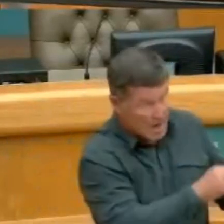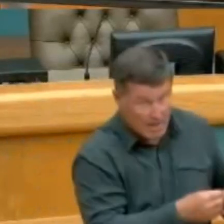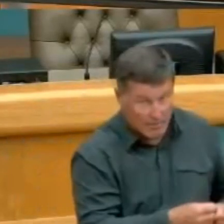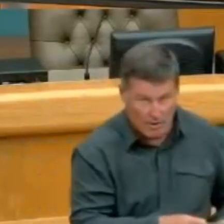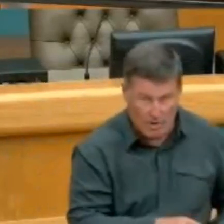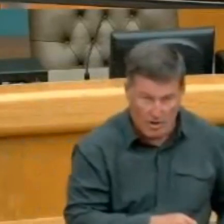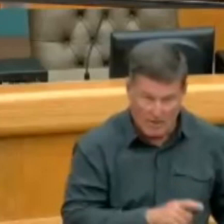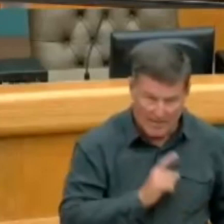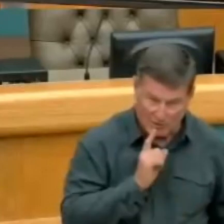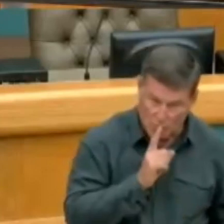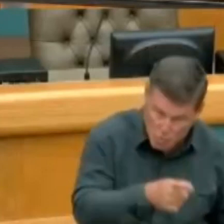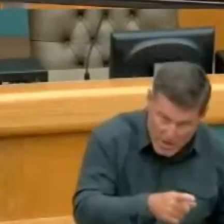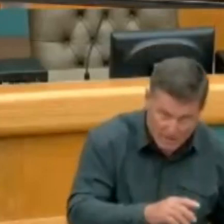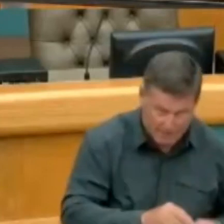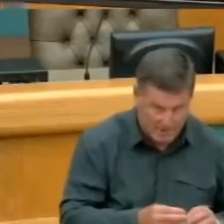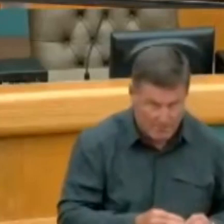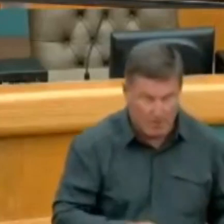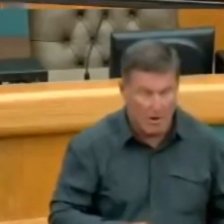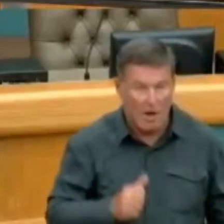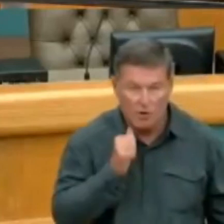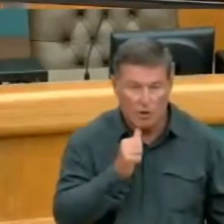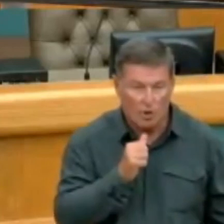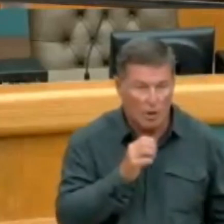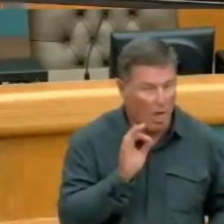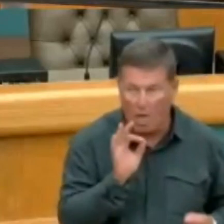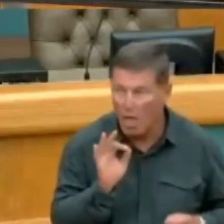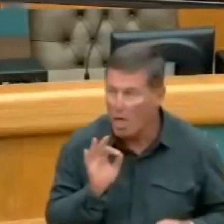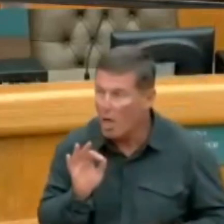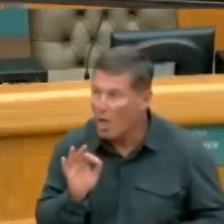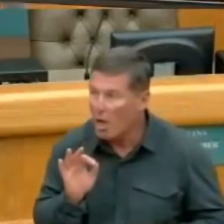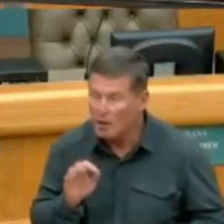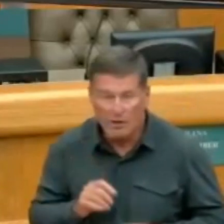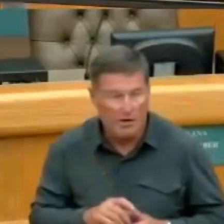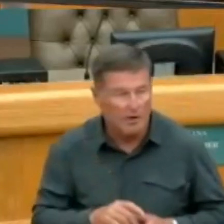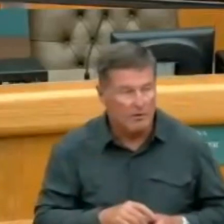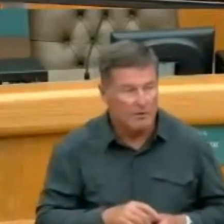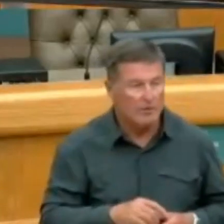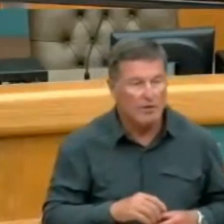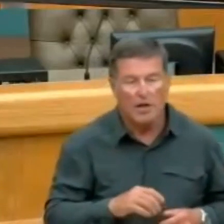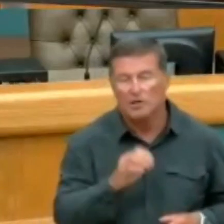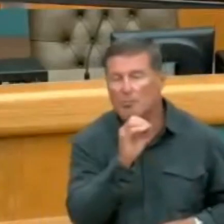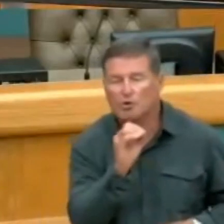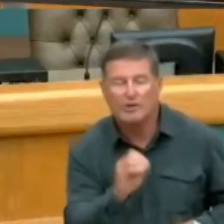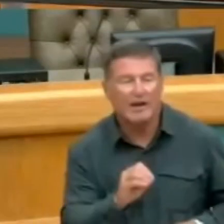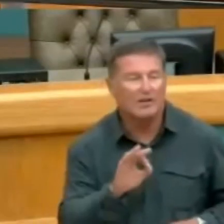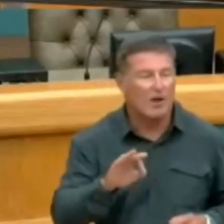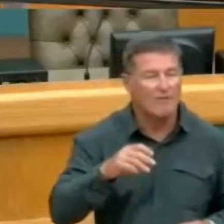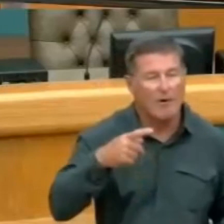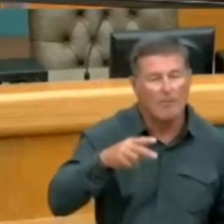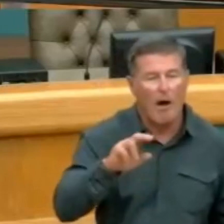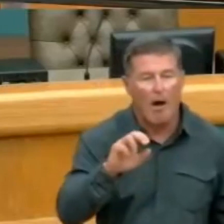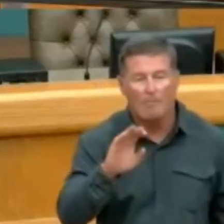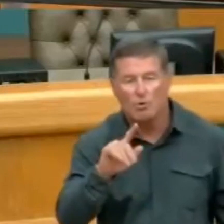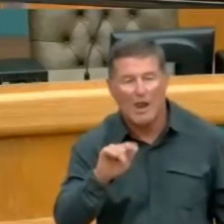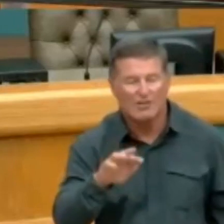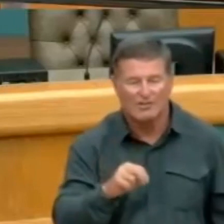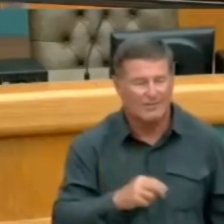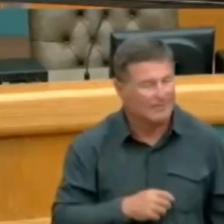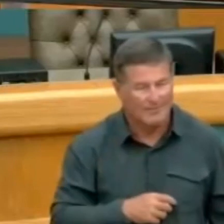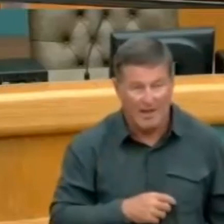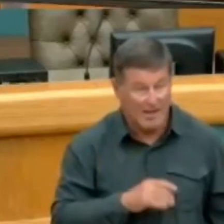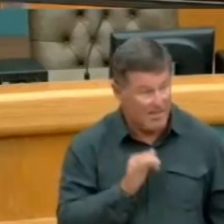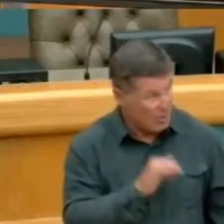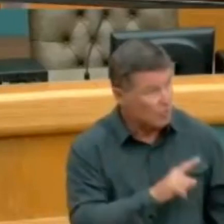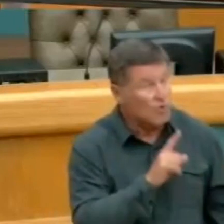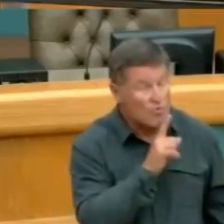no se dejen llevar aunque solo es un porcentaje de la población lo que necesita saber es que cada vez que hacemos estas examinación es más y más